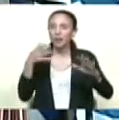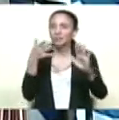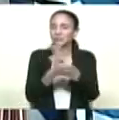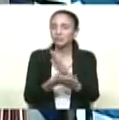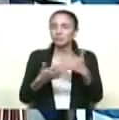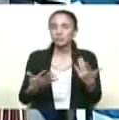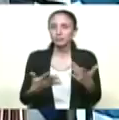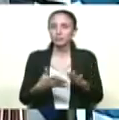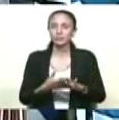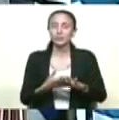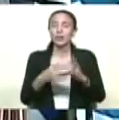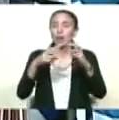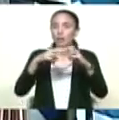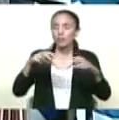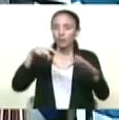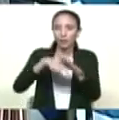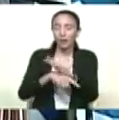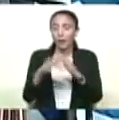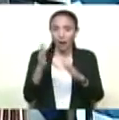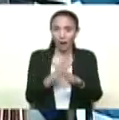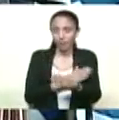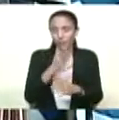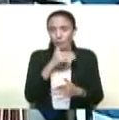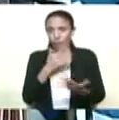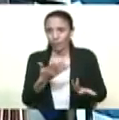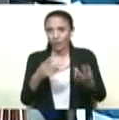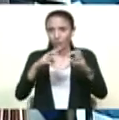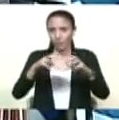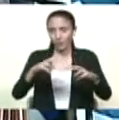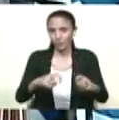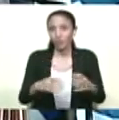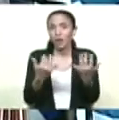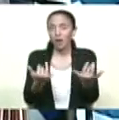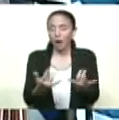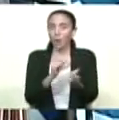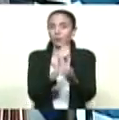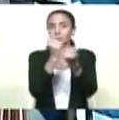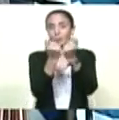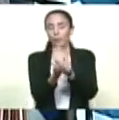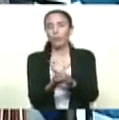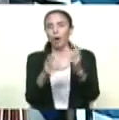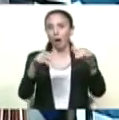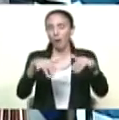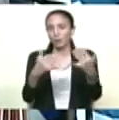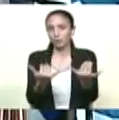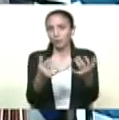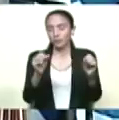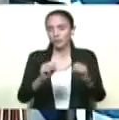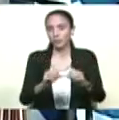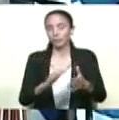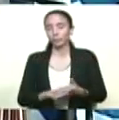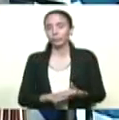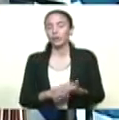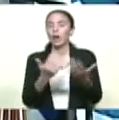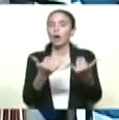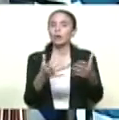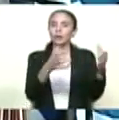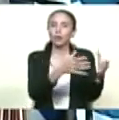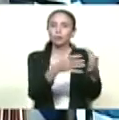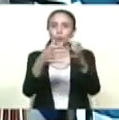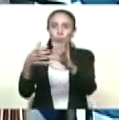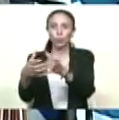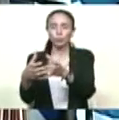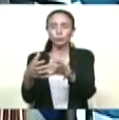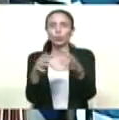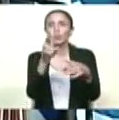hallazgos que inicialmente no teníamos como ha ocurrido en al menos dos casos conocidos uno en petro zamora y otro en